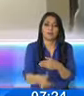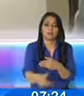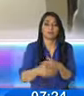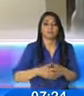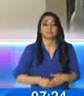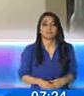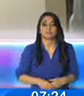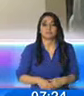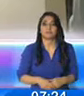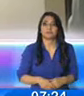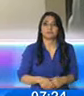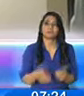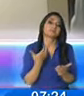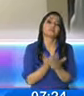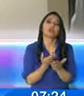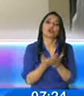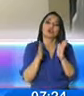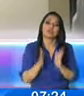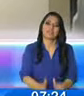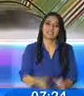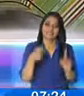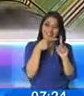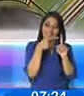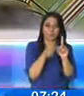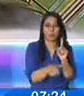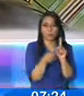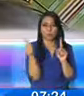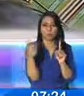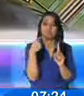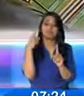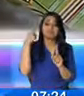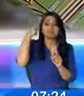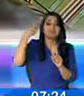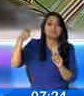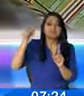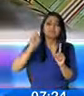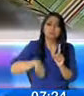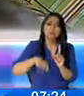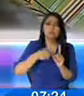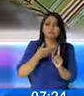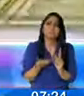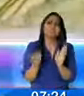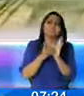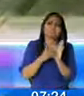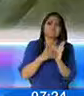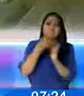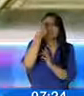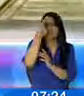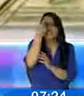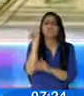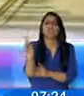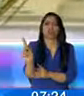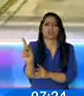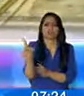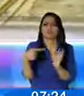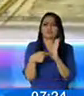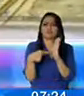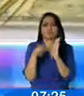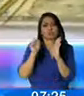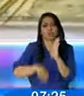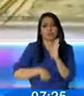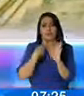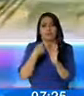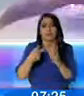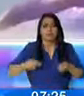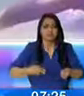por otro lado el economista Víctor Hugo Albán señala que El Ejecutivo podría considerar tomar otras medidas estas de carácter tributario para